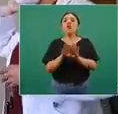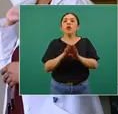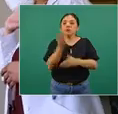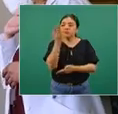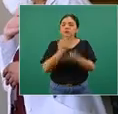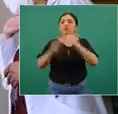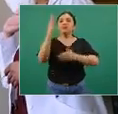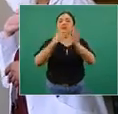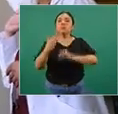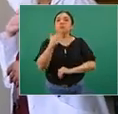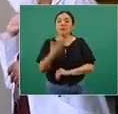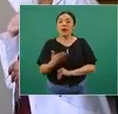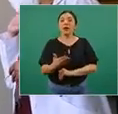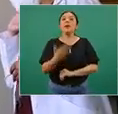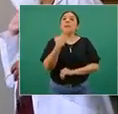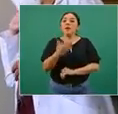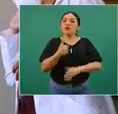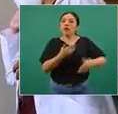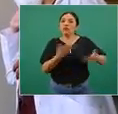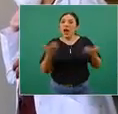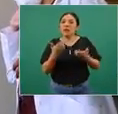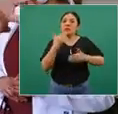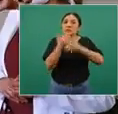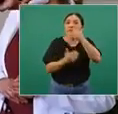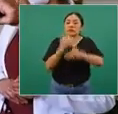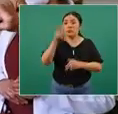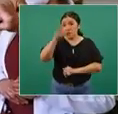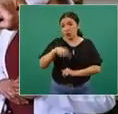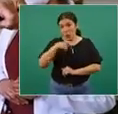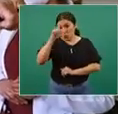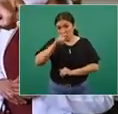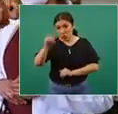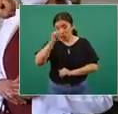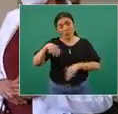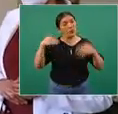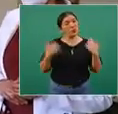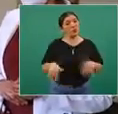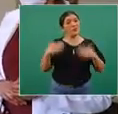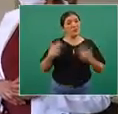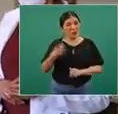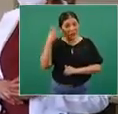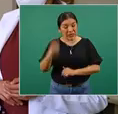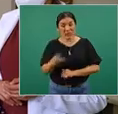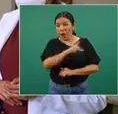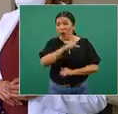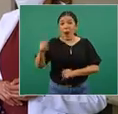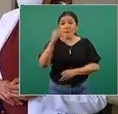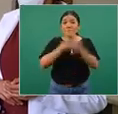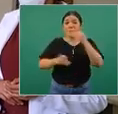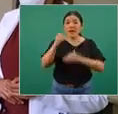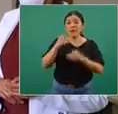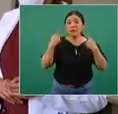adelante, voy por buen camino, los recomiendo ampliamente en todos los aspectos. Todas esas personas que